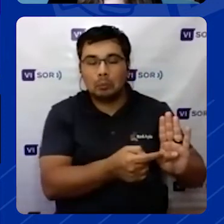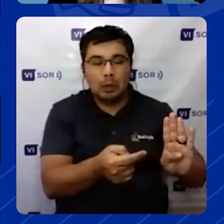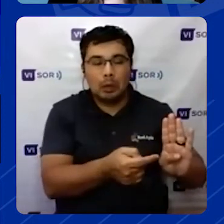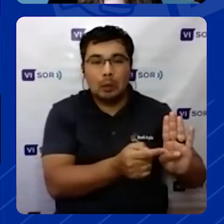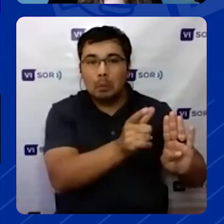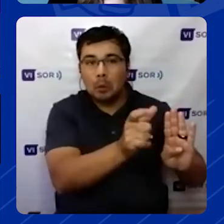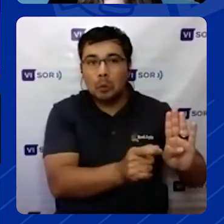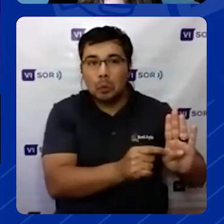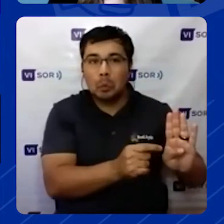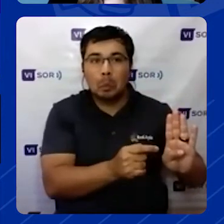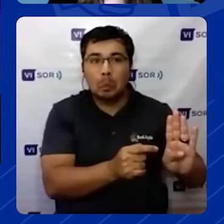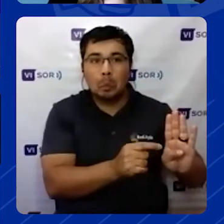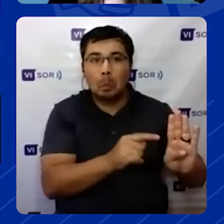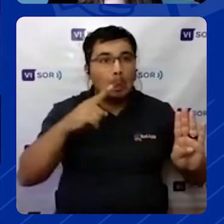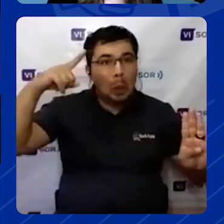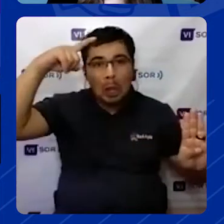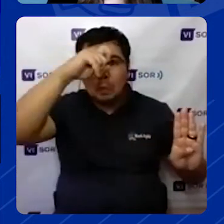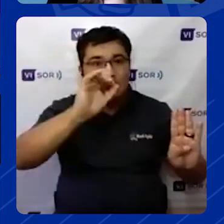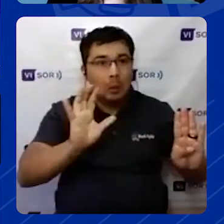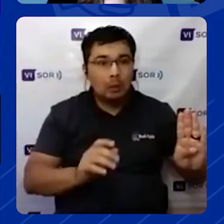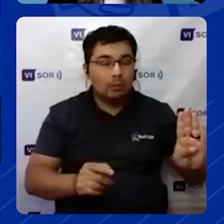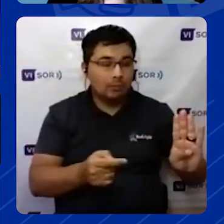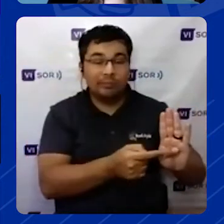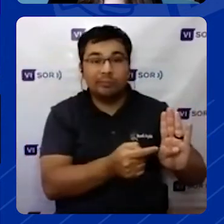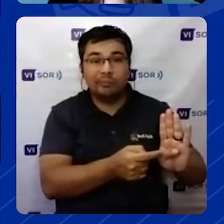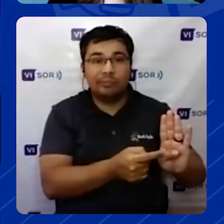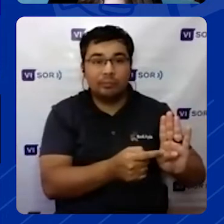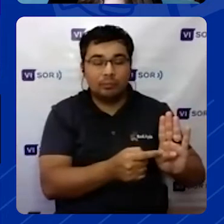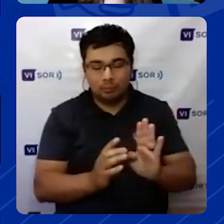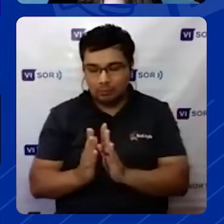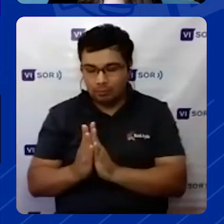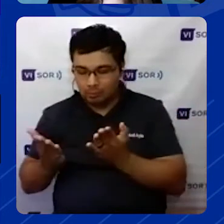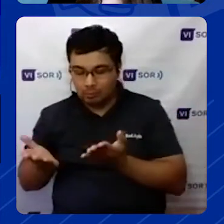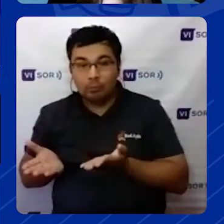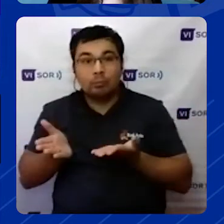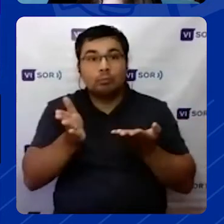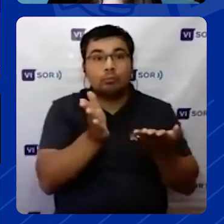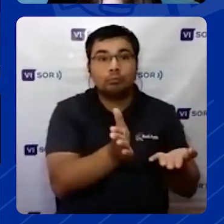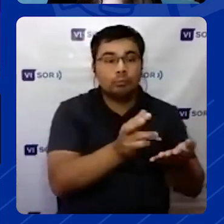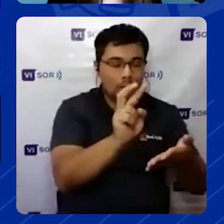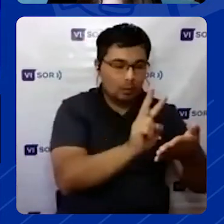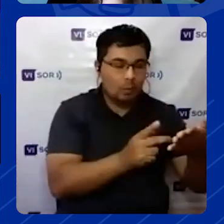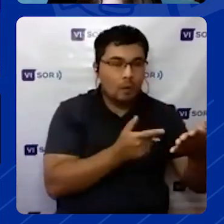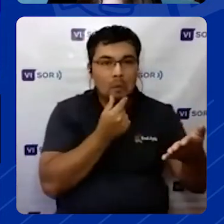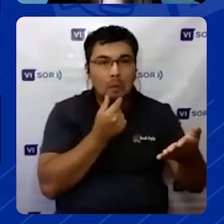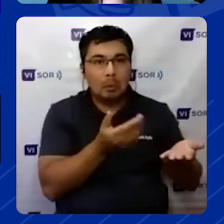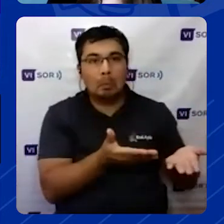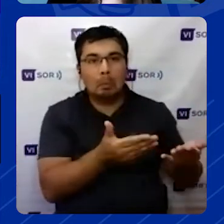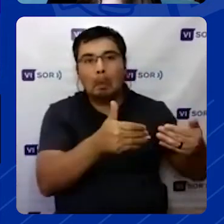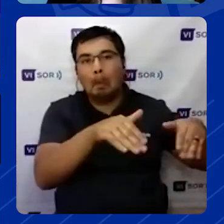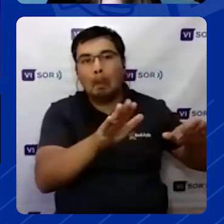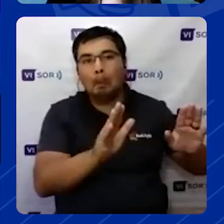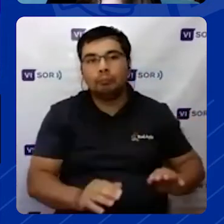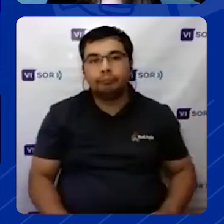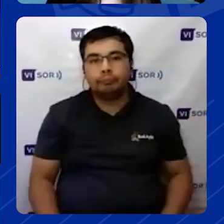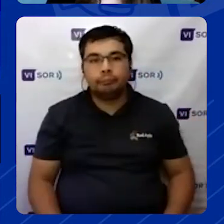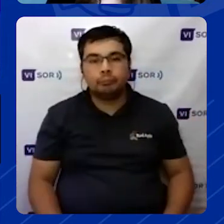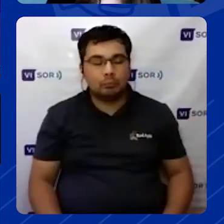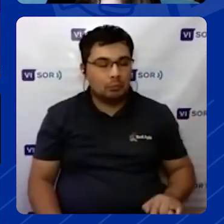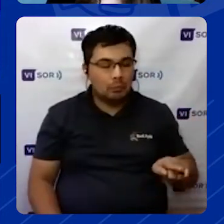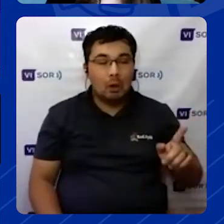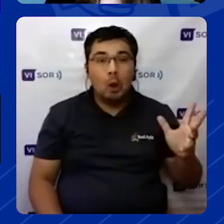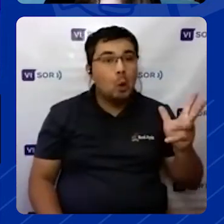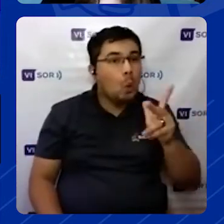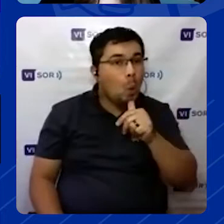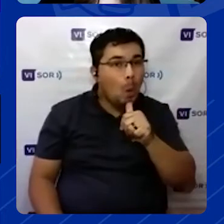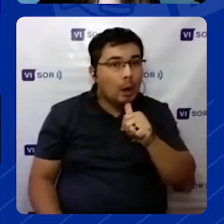de comprensión, realmente no había eficacia a partir de determinada edad, daba igual, no se percibía ninguna mejora de la comprensión,